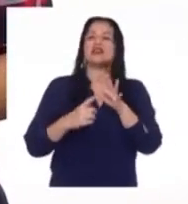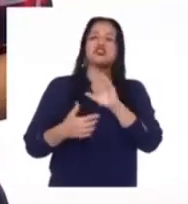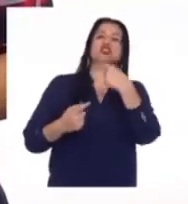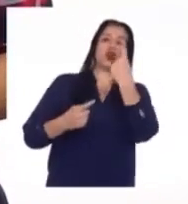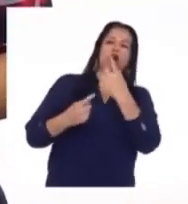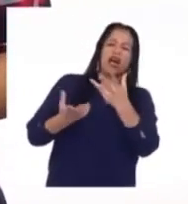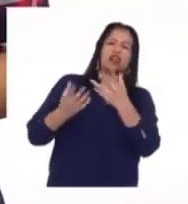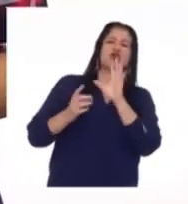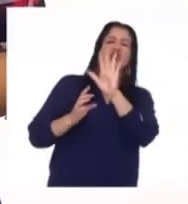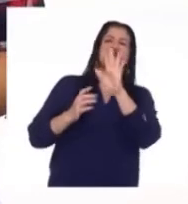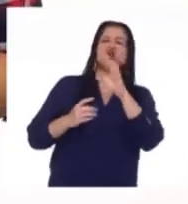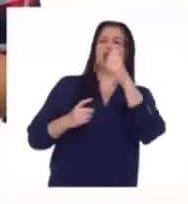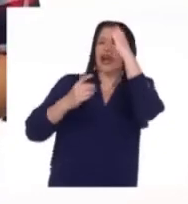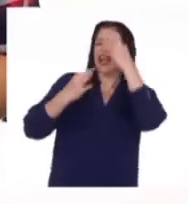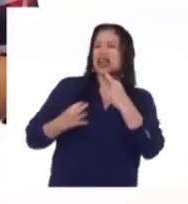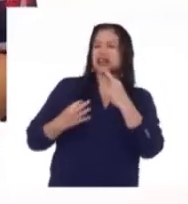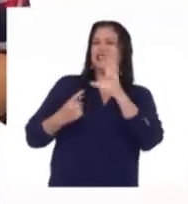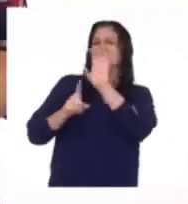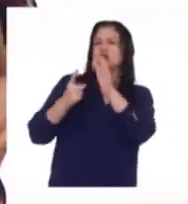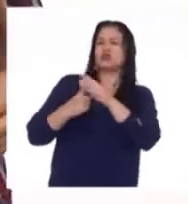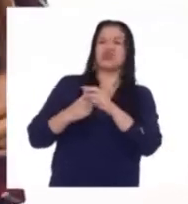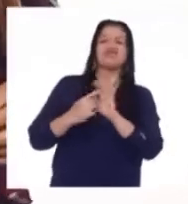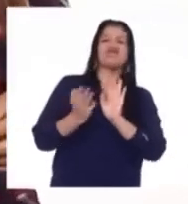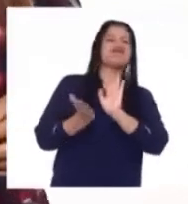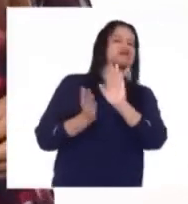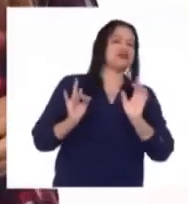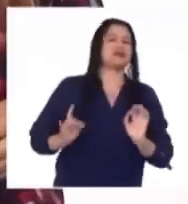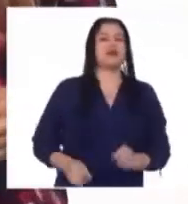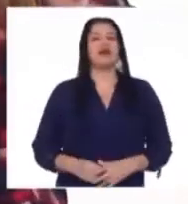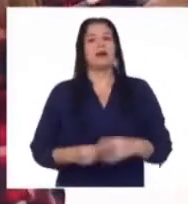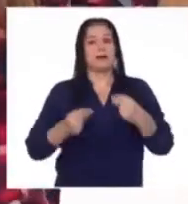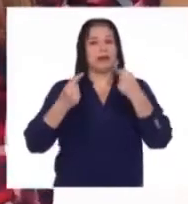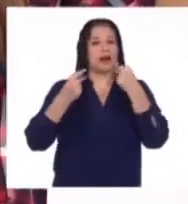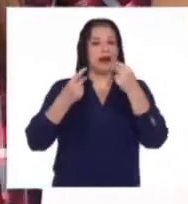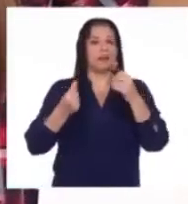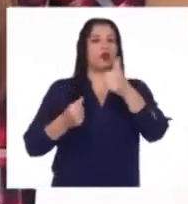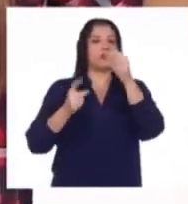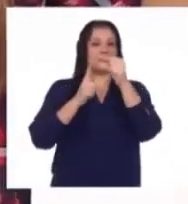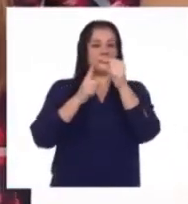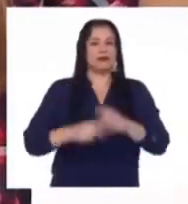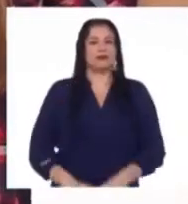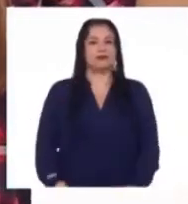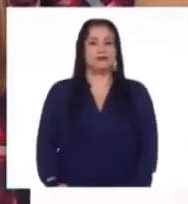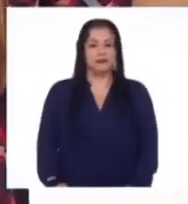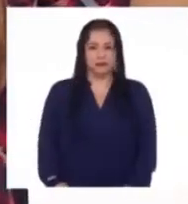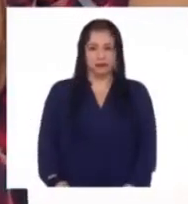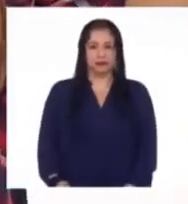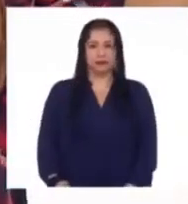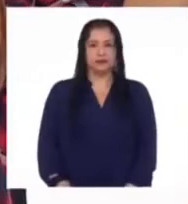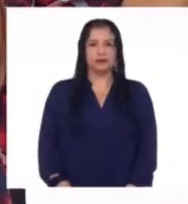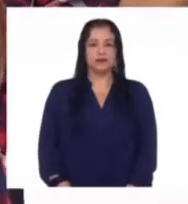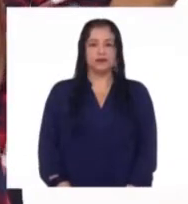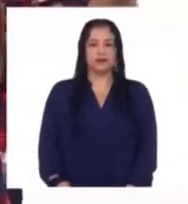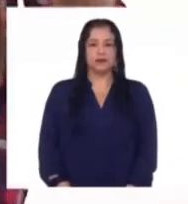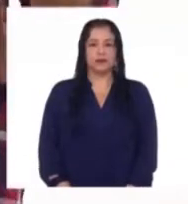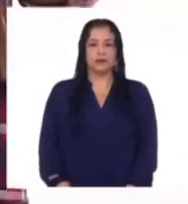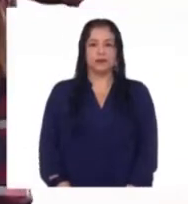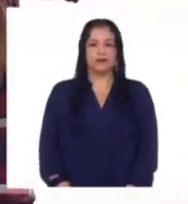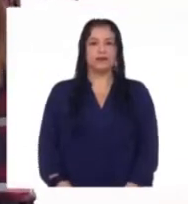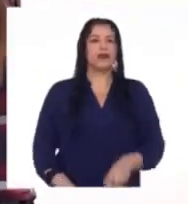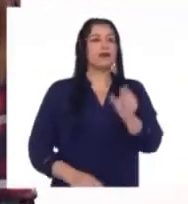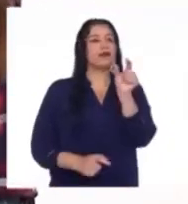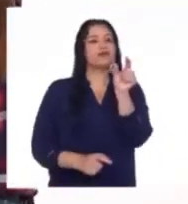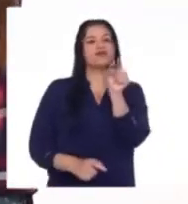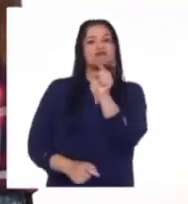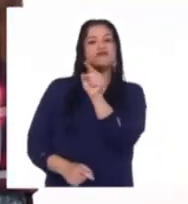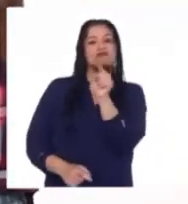creencias. Muy bien. Ahora vamos un poquito más rápido. A ver, ¿cuál es la siguiente palabra? A ver, ahí